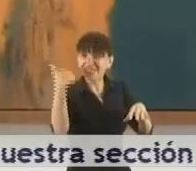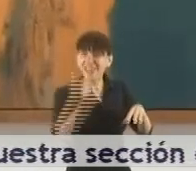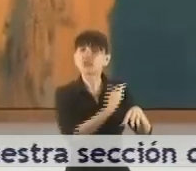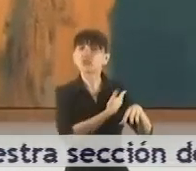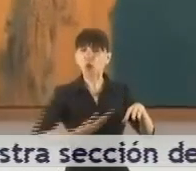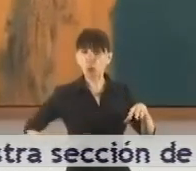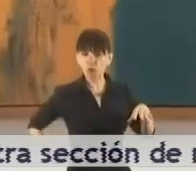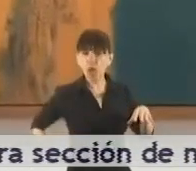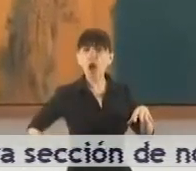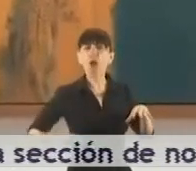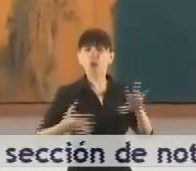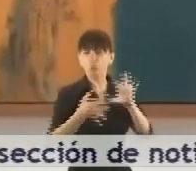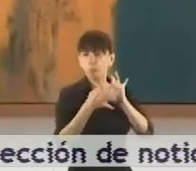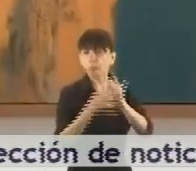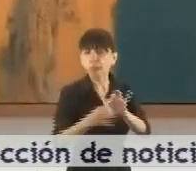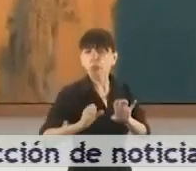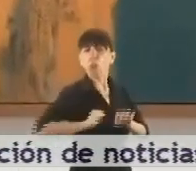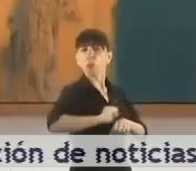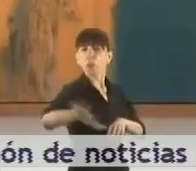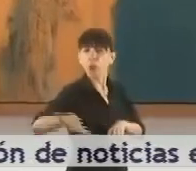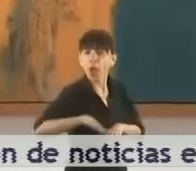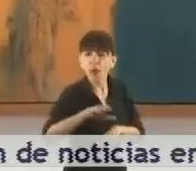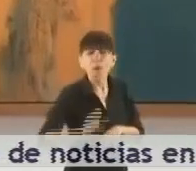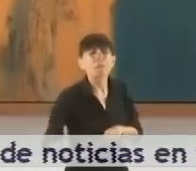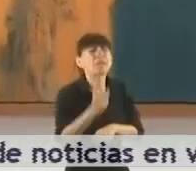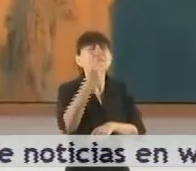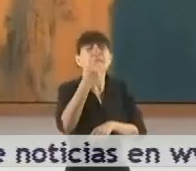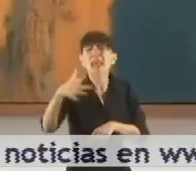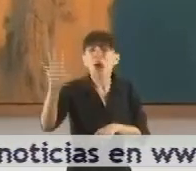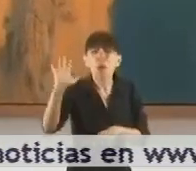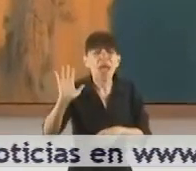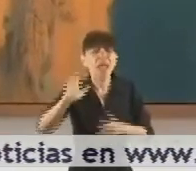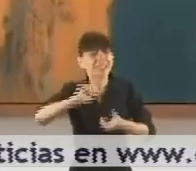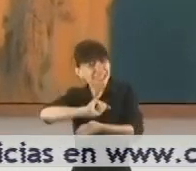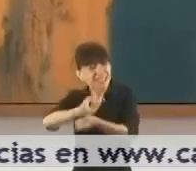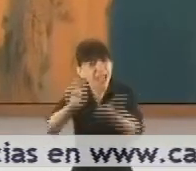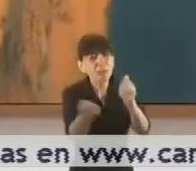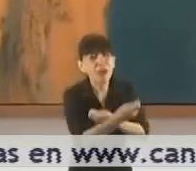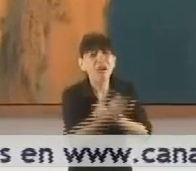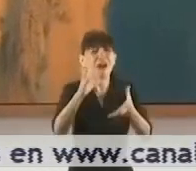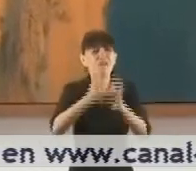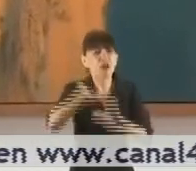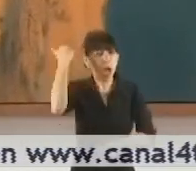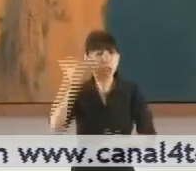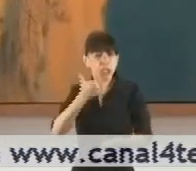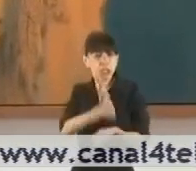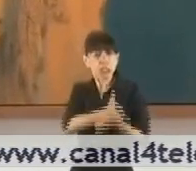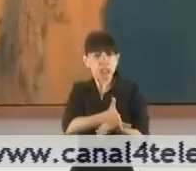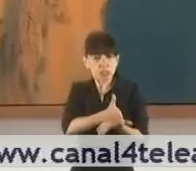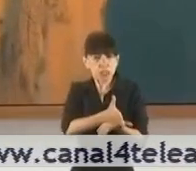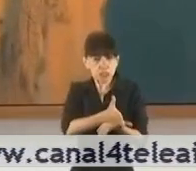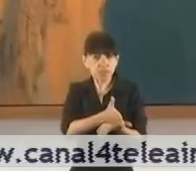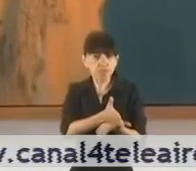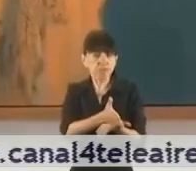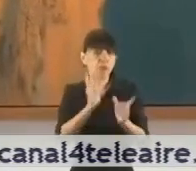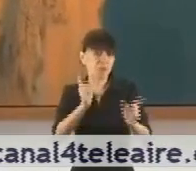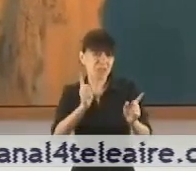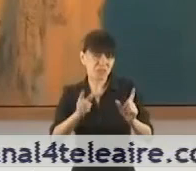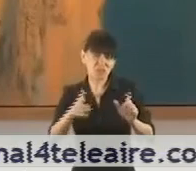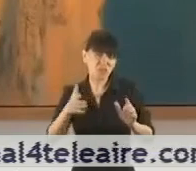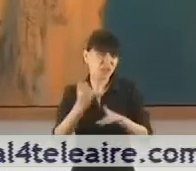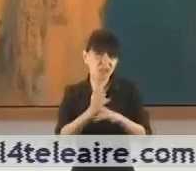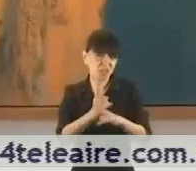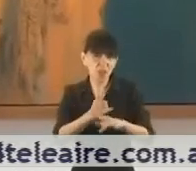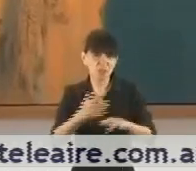vez estaba revisando las lógicas conservadoras de una sociedad que, como suele pasar en nuestro continente,